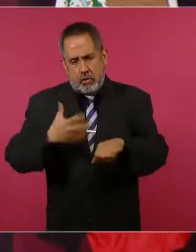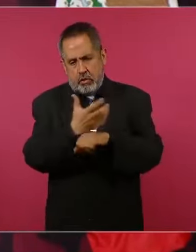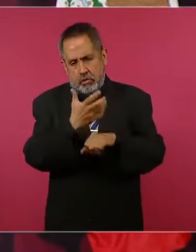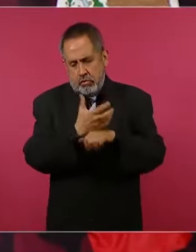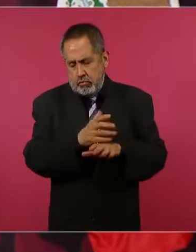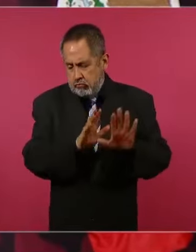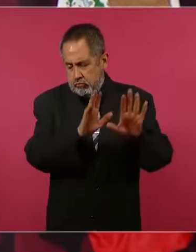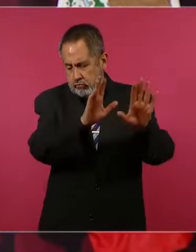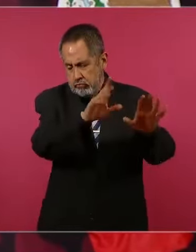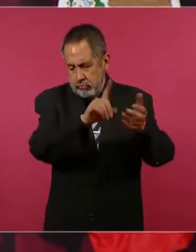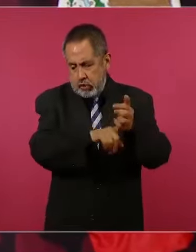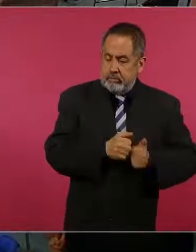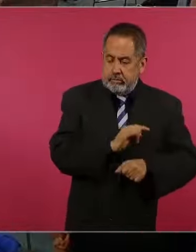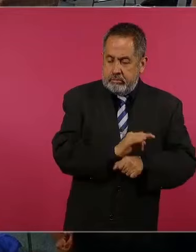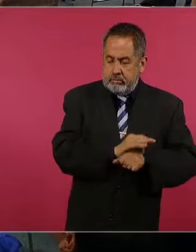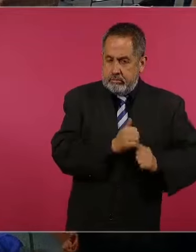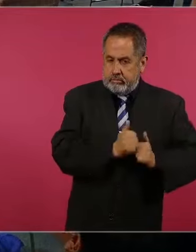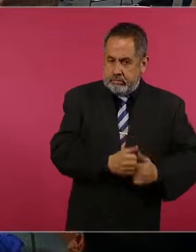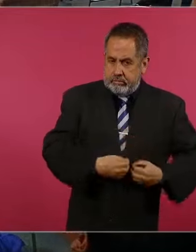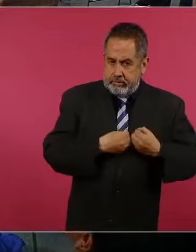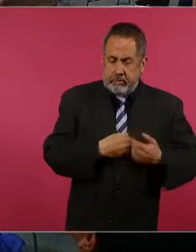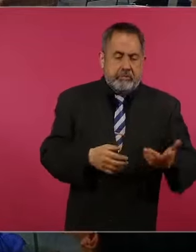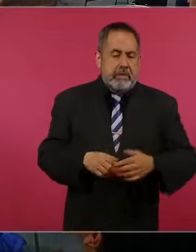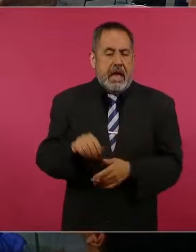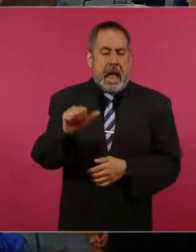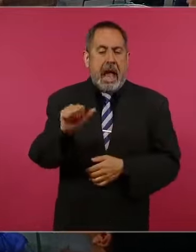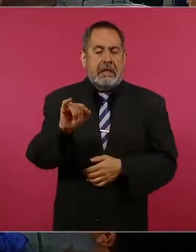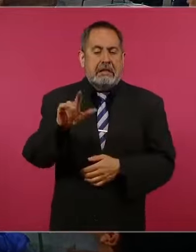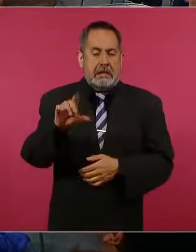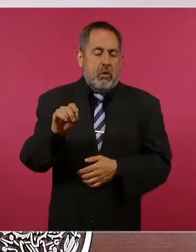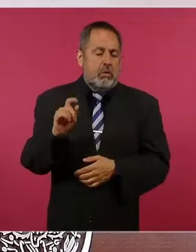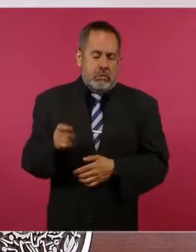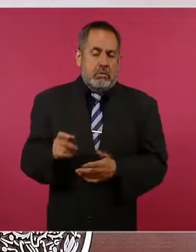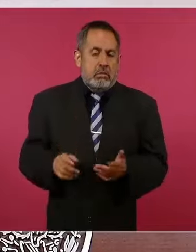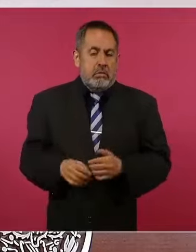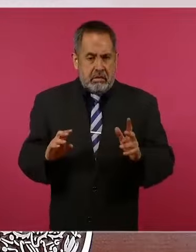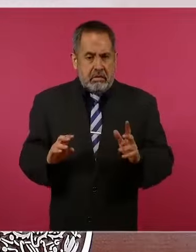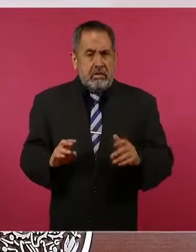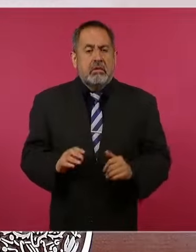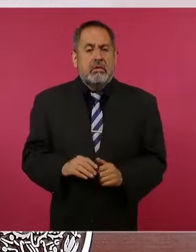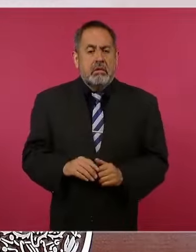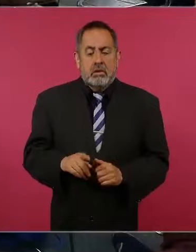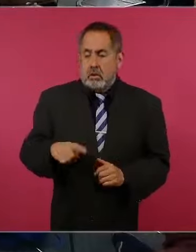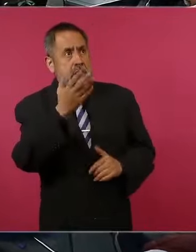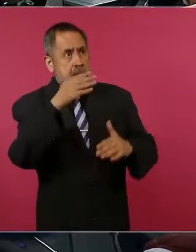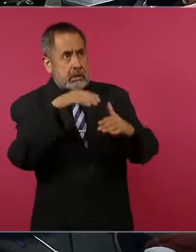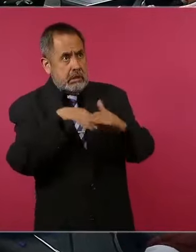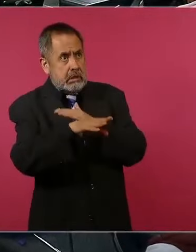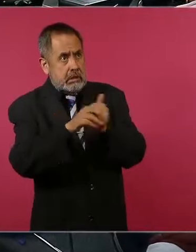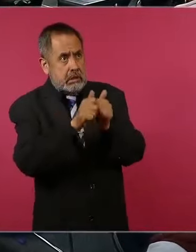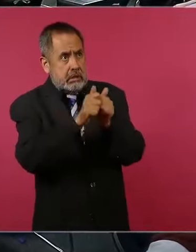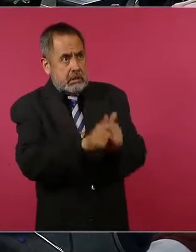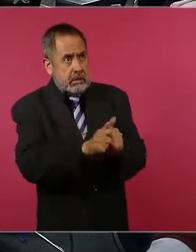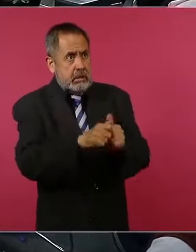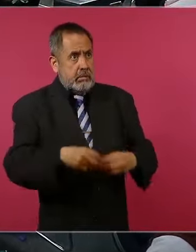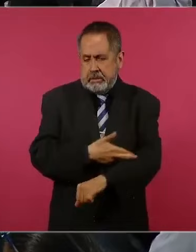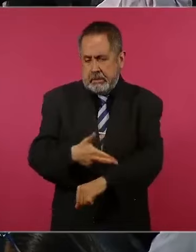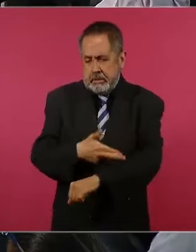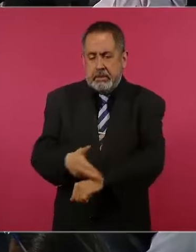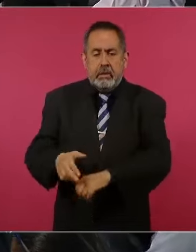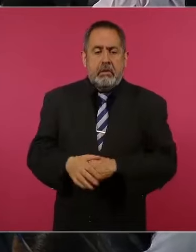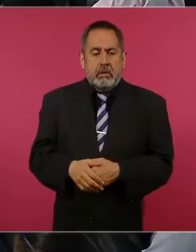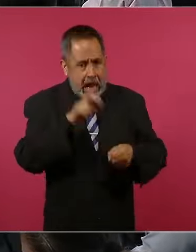de Estados Unidos. El asilo para quienes desean llegar y vivir